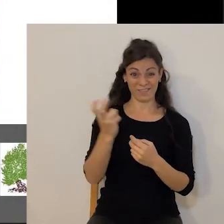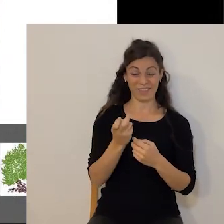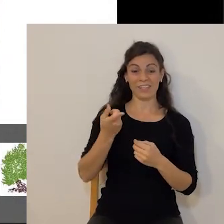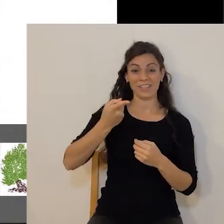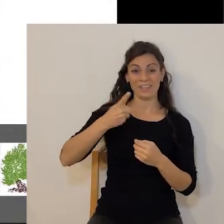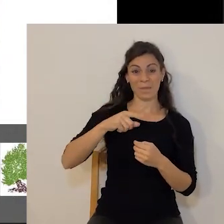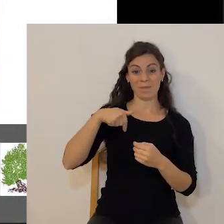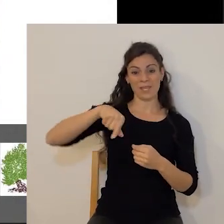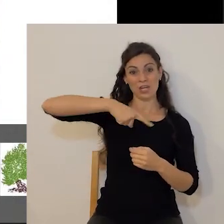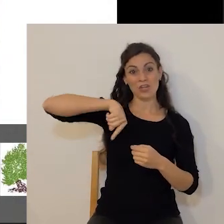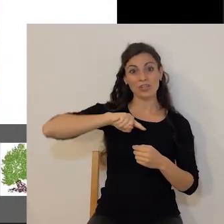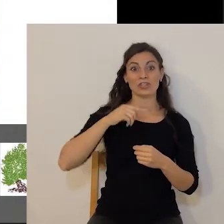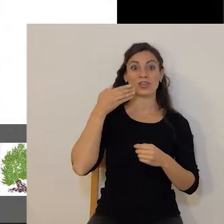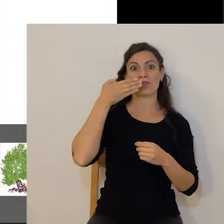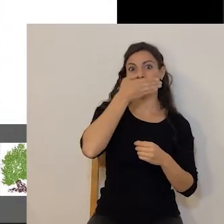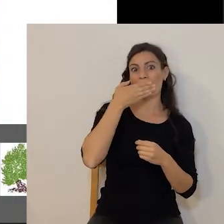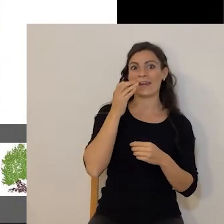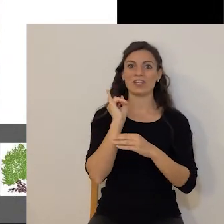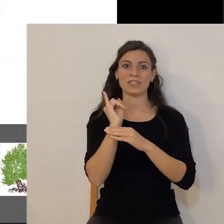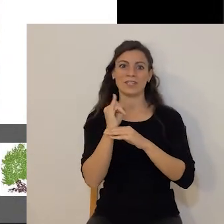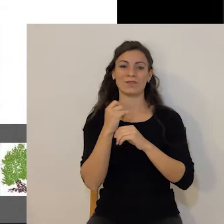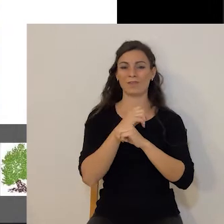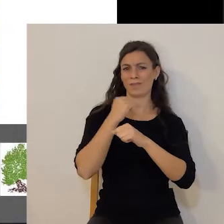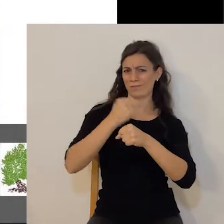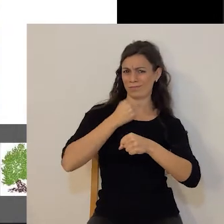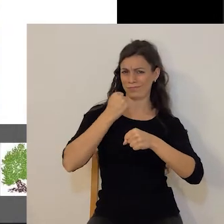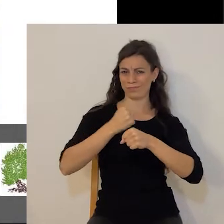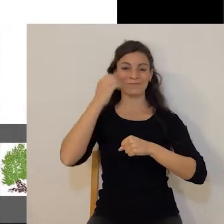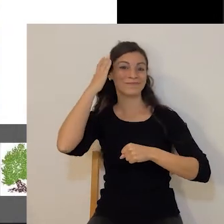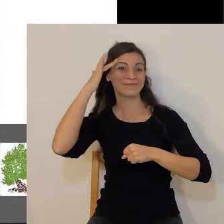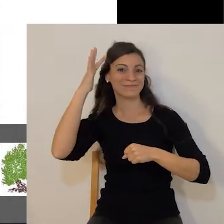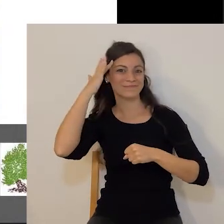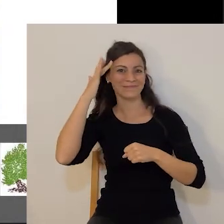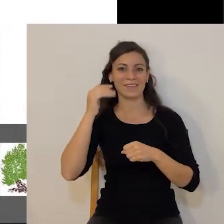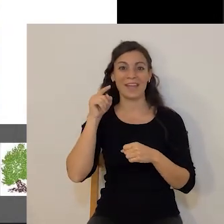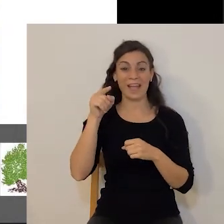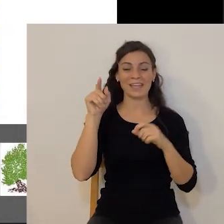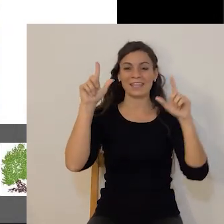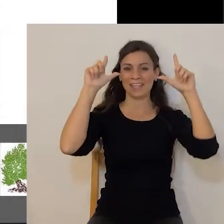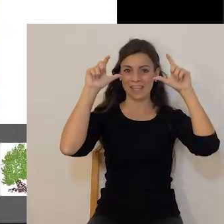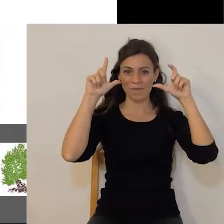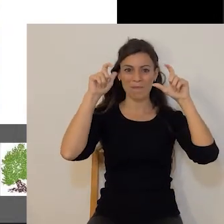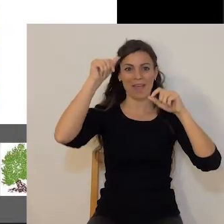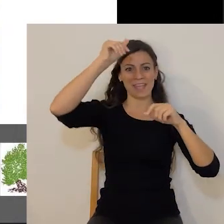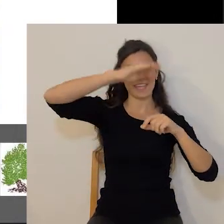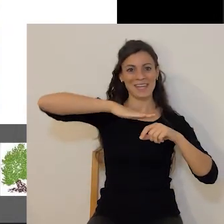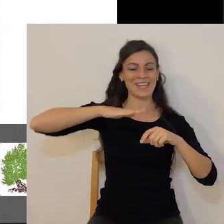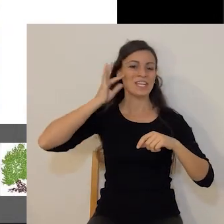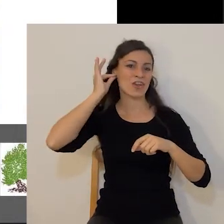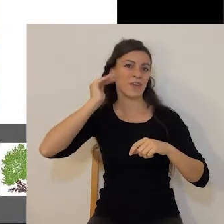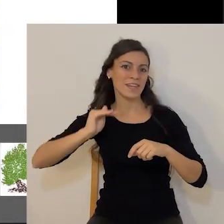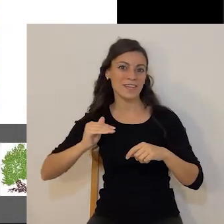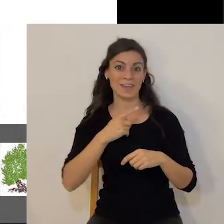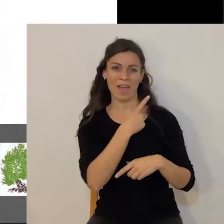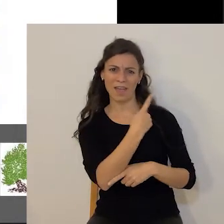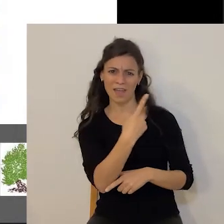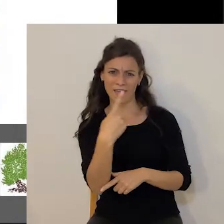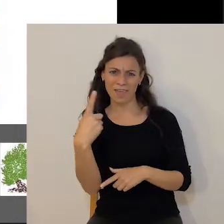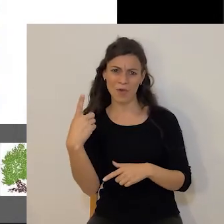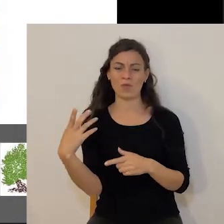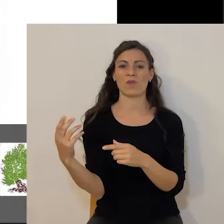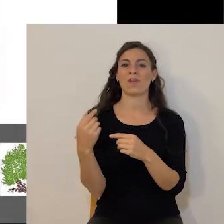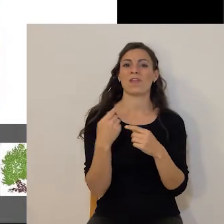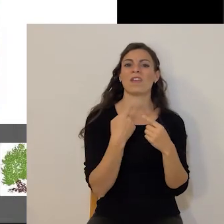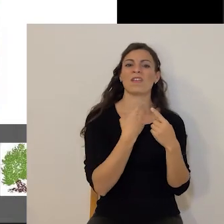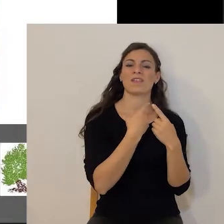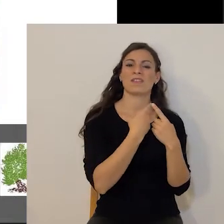en colegios e institutos, ¿no? Aquí tenemos una imagen de niños y niñas, cada uno con sus